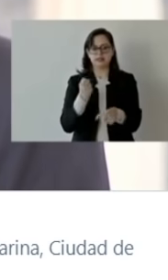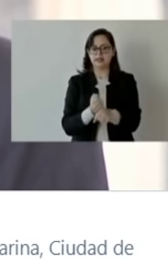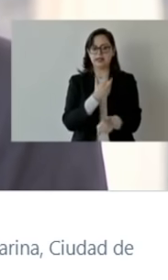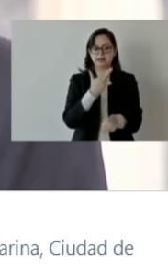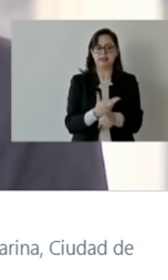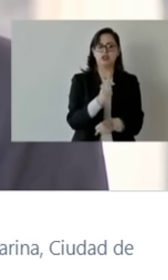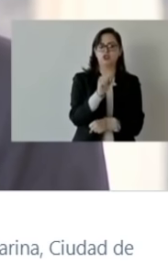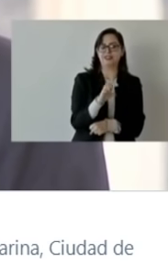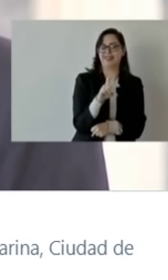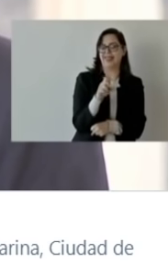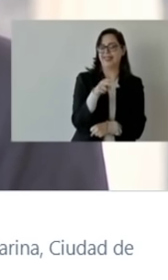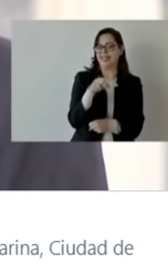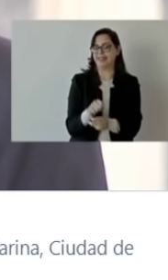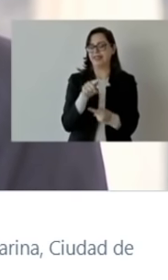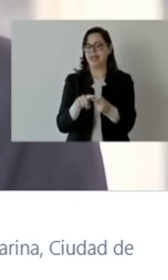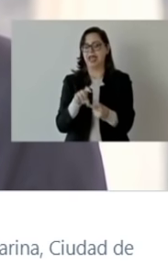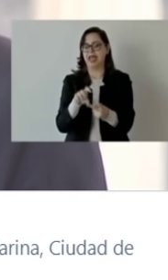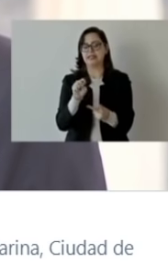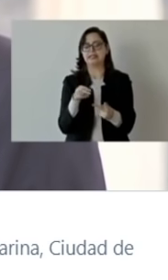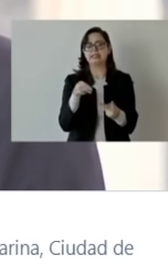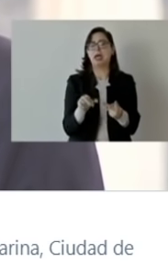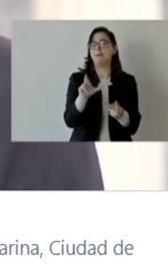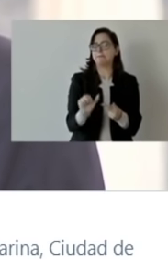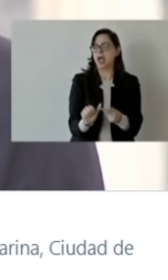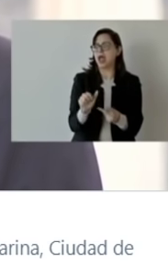pedí que